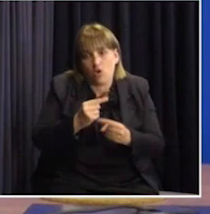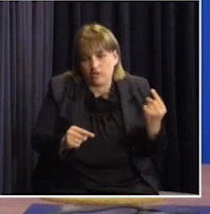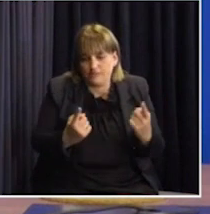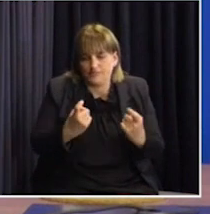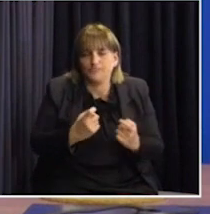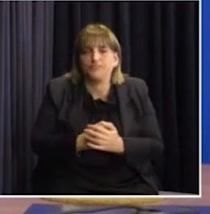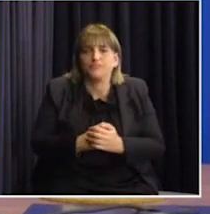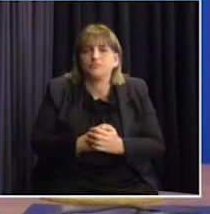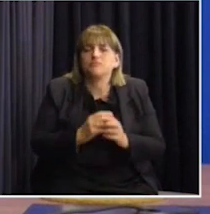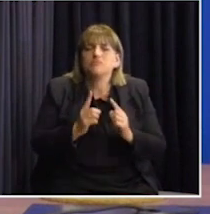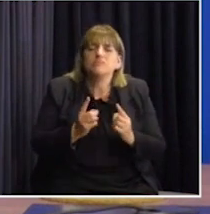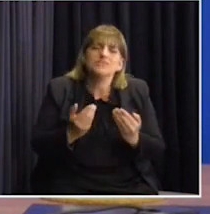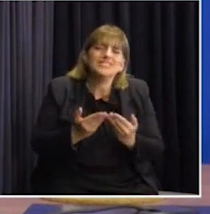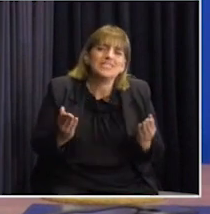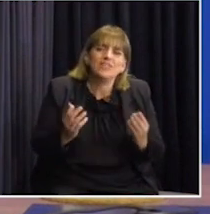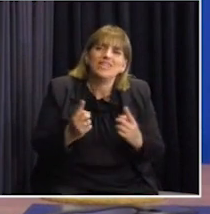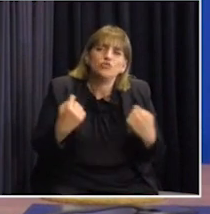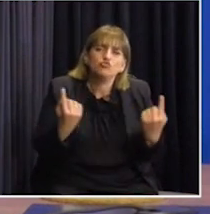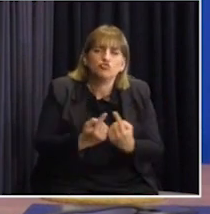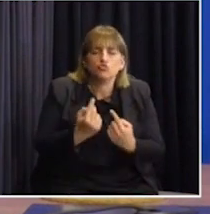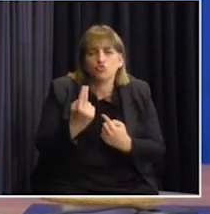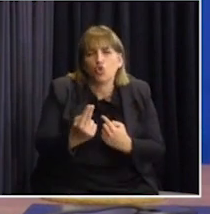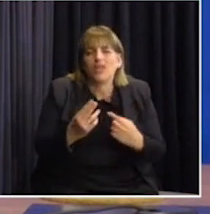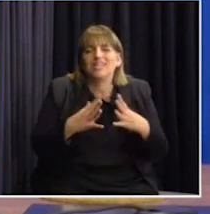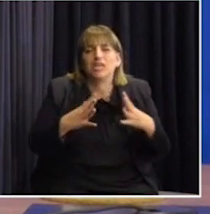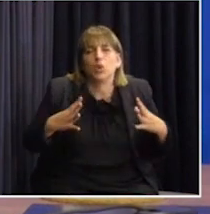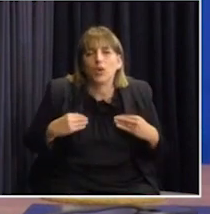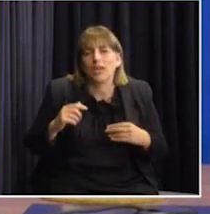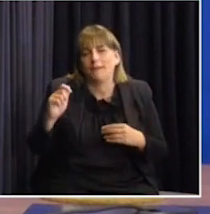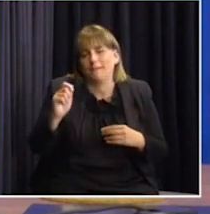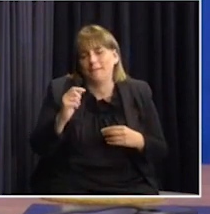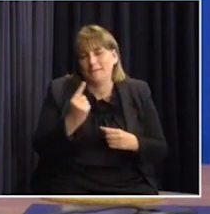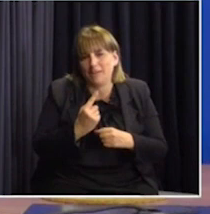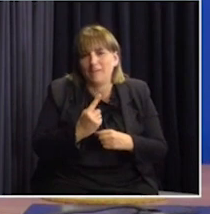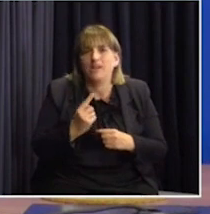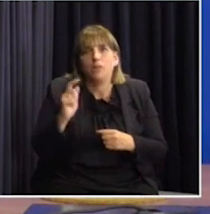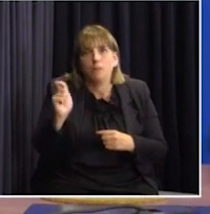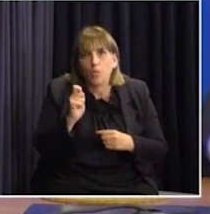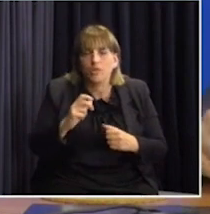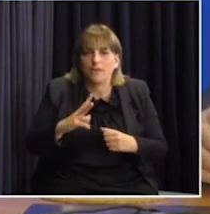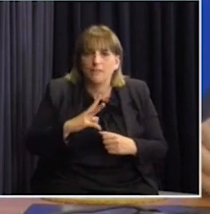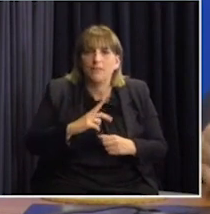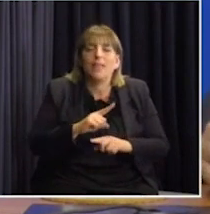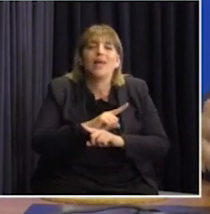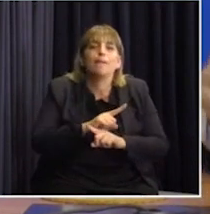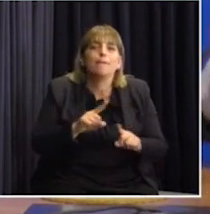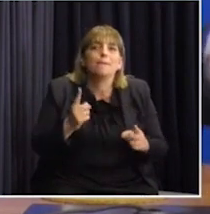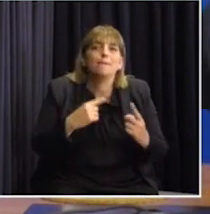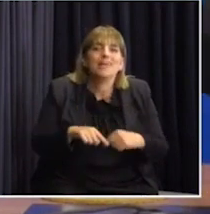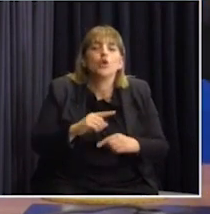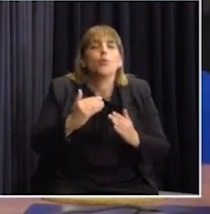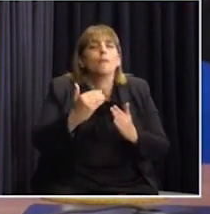se habilitan todas las escuelas primarias públicas y privadas excepto en montevideo y en el área metropolitana